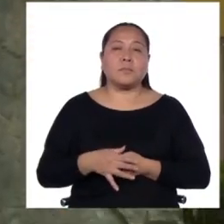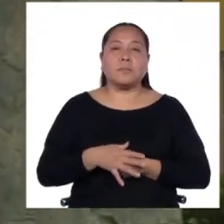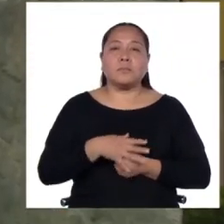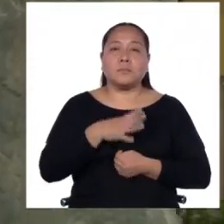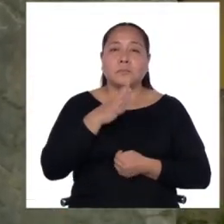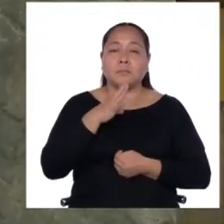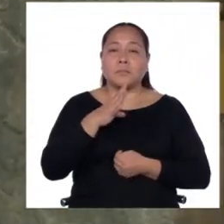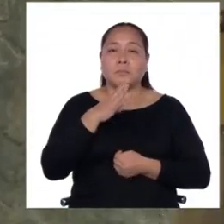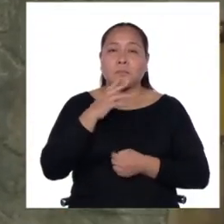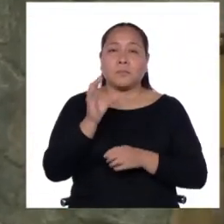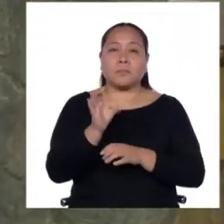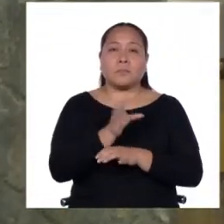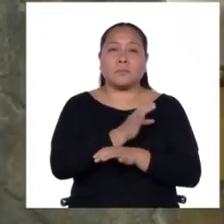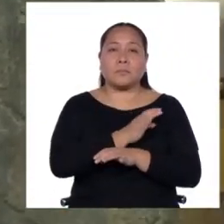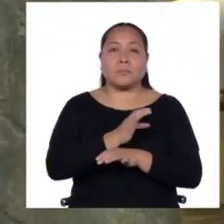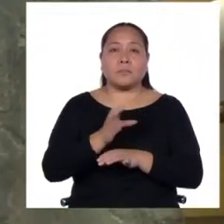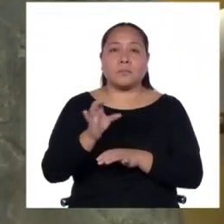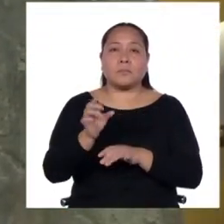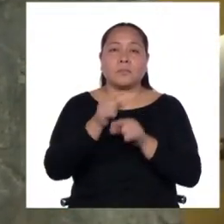¡Gracias!